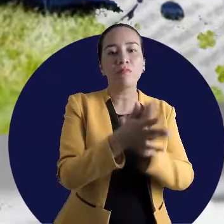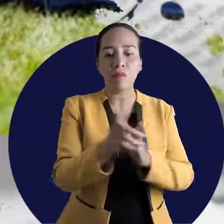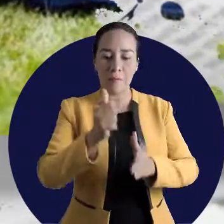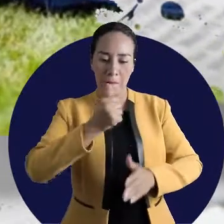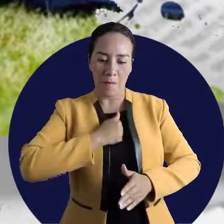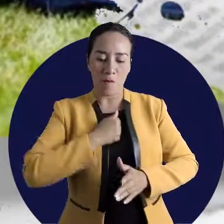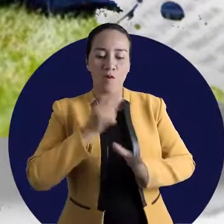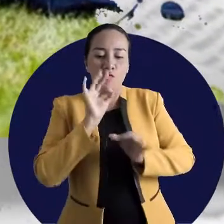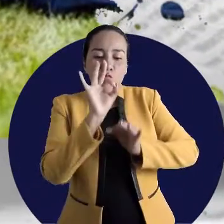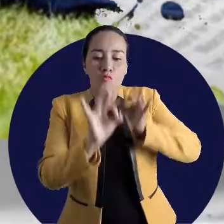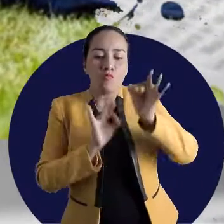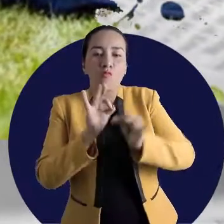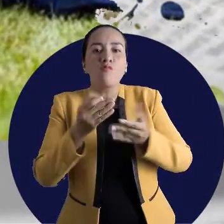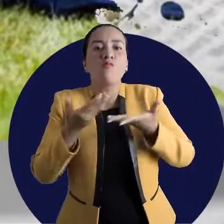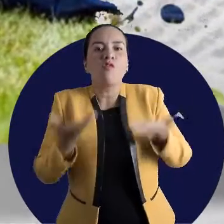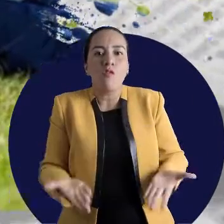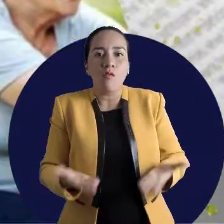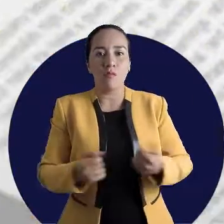Autocuidado.